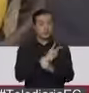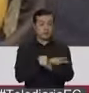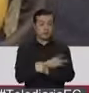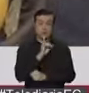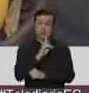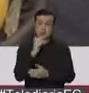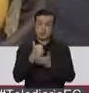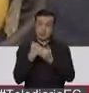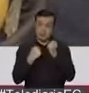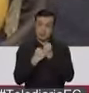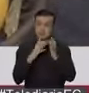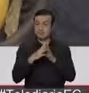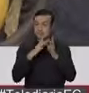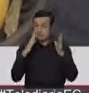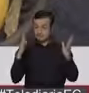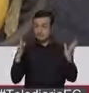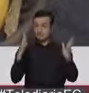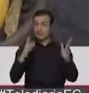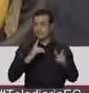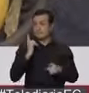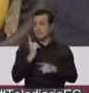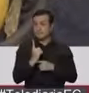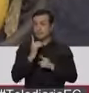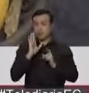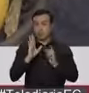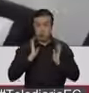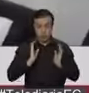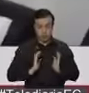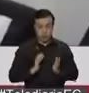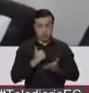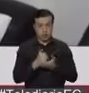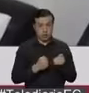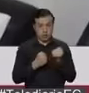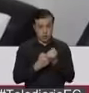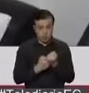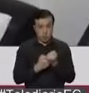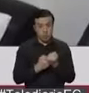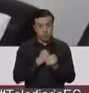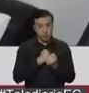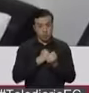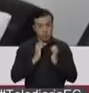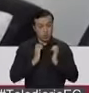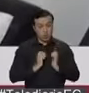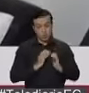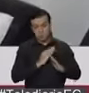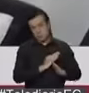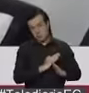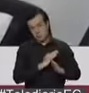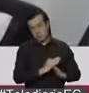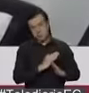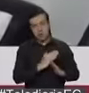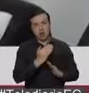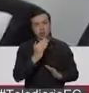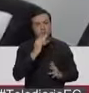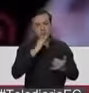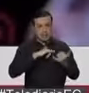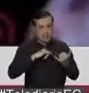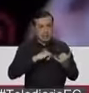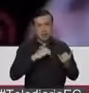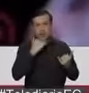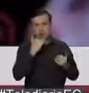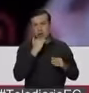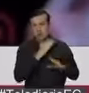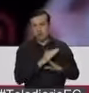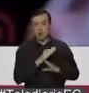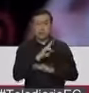valiosa vitamina que incide directamente en el sistema inmunológico, defensa natural del cuerpo contra las infecciones. La